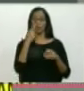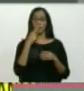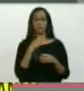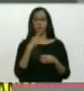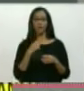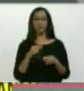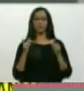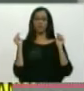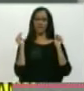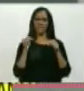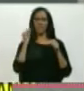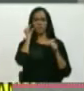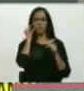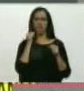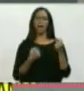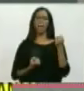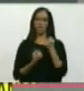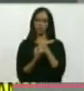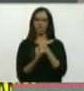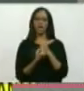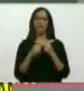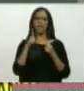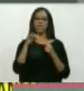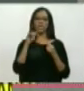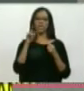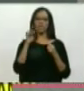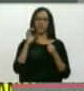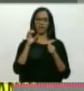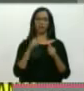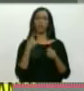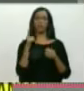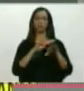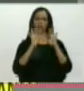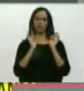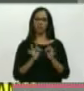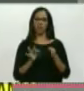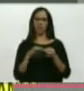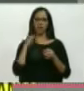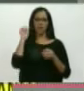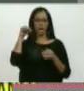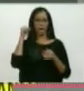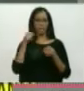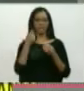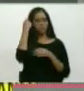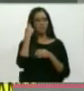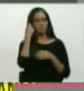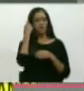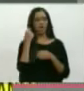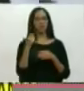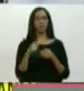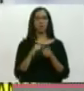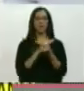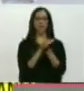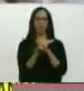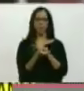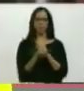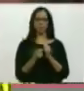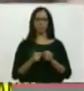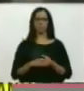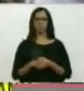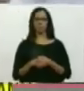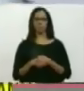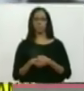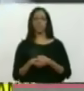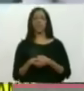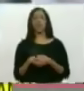que Aída Merlano apoyará a Lilibet Ginás como su fórmula a la Cámara de Representantes por el partido Cambio Radical. Otros de los